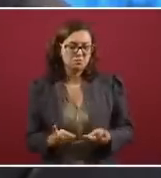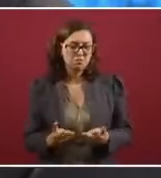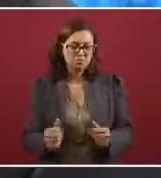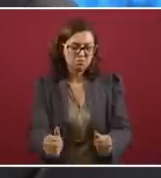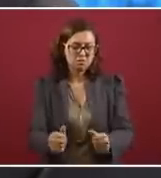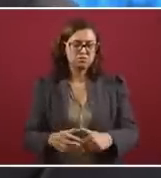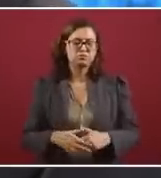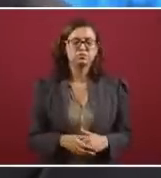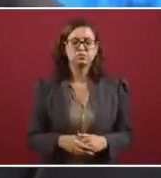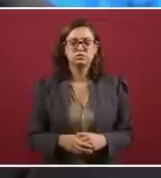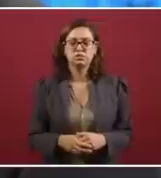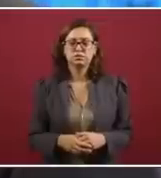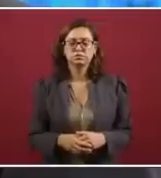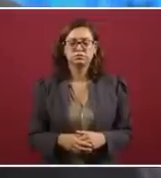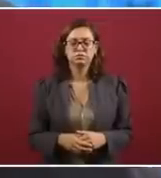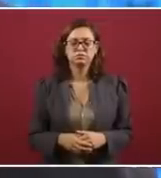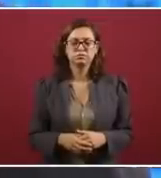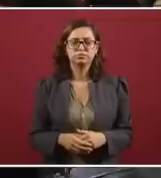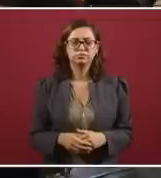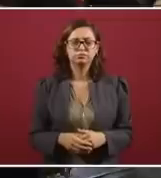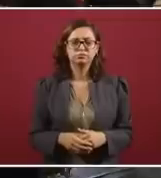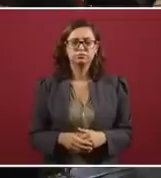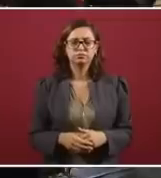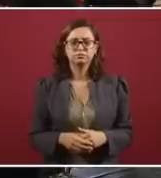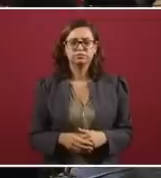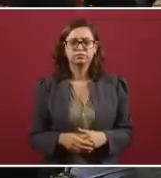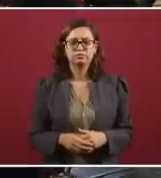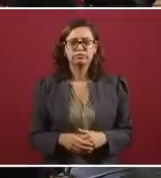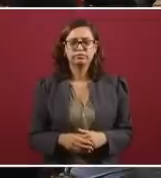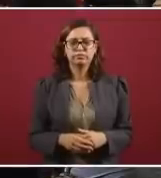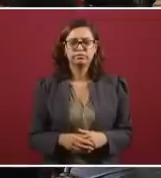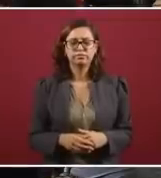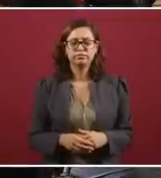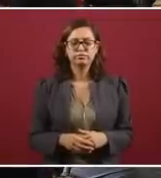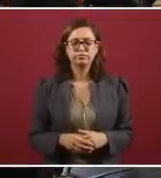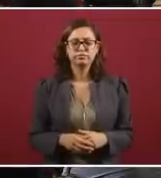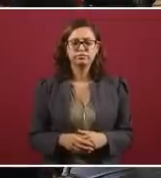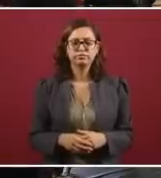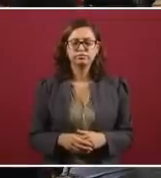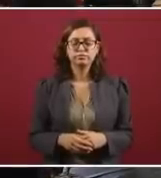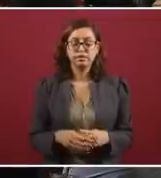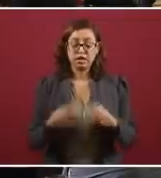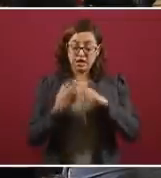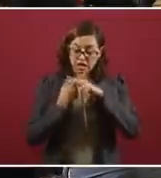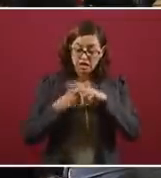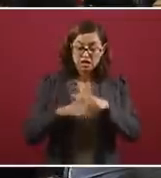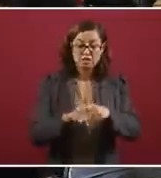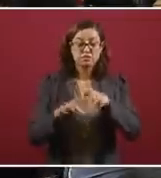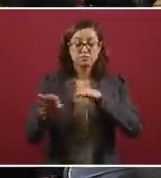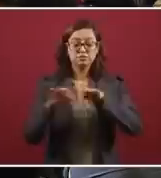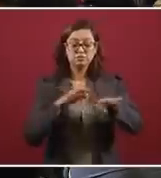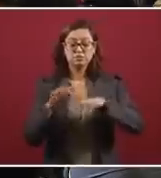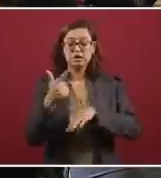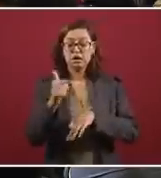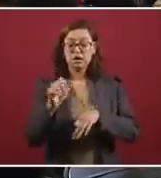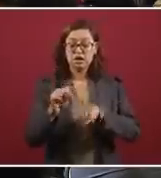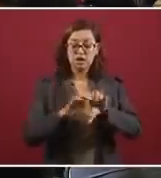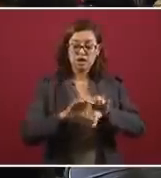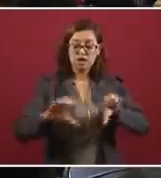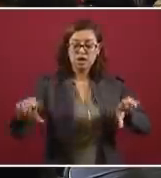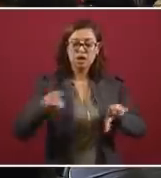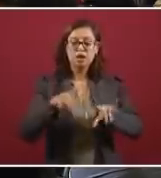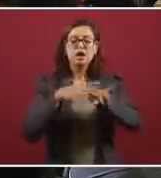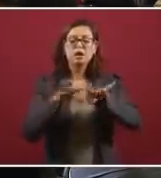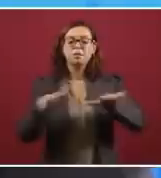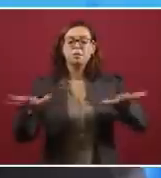lo original. El primer gasoducto de entrar en operación será el gasoducto marino